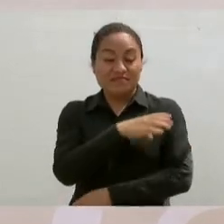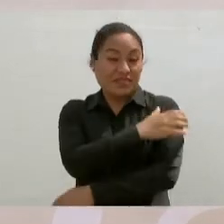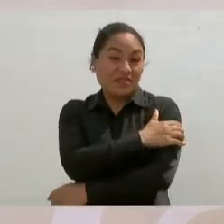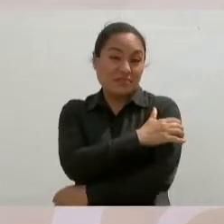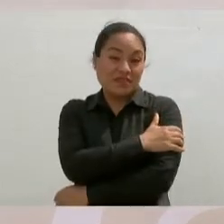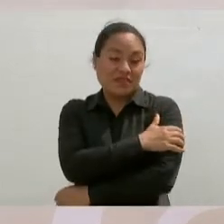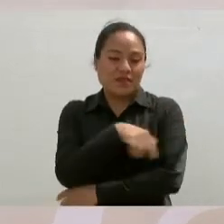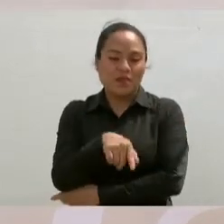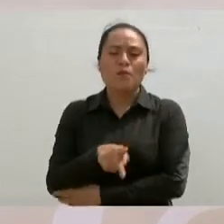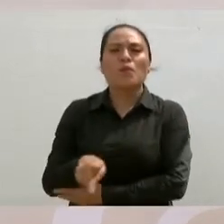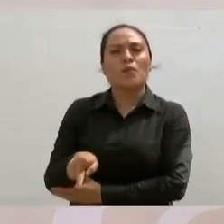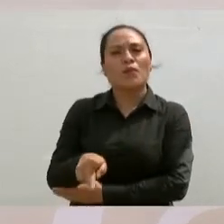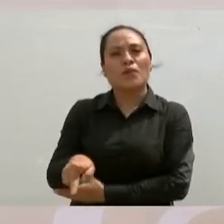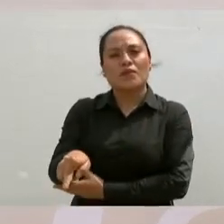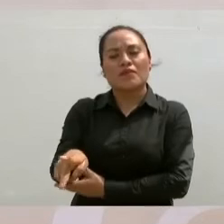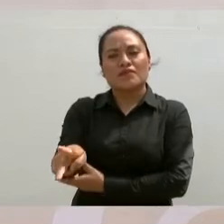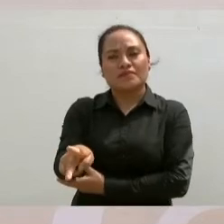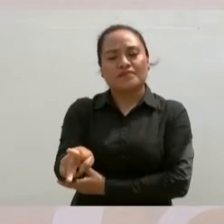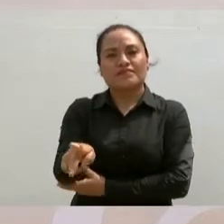pueblo,